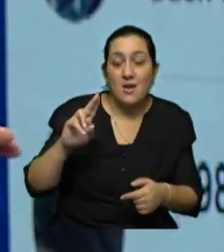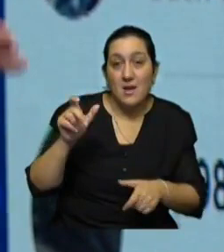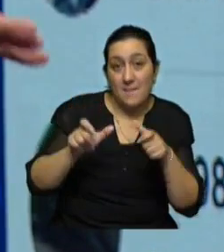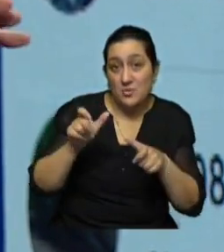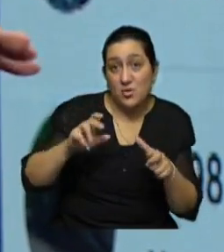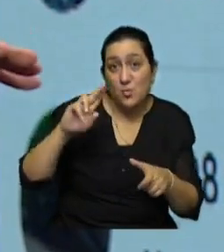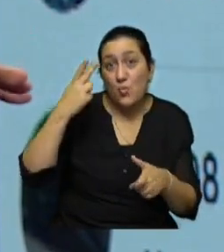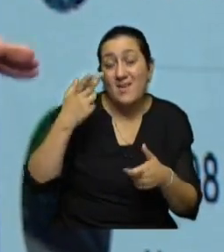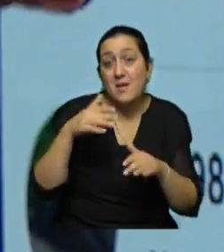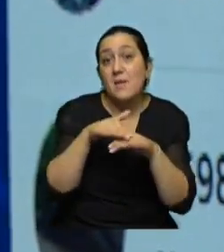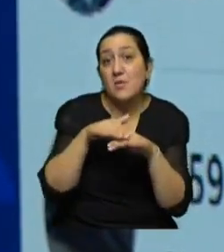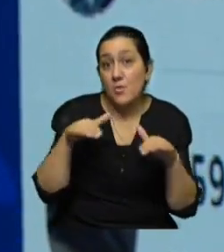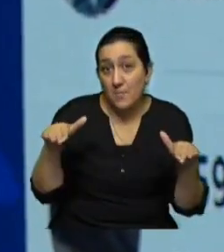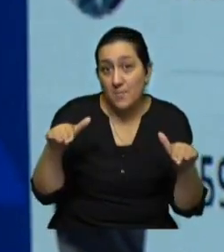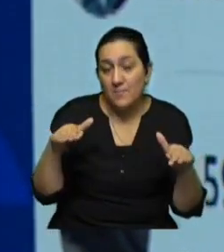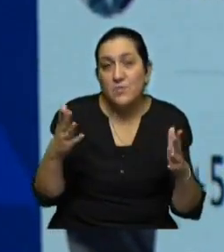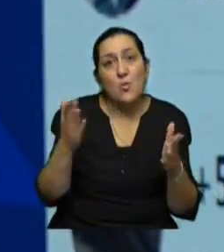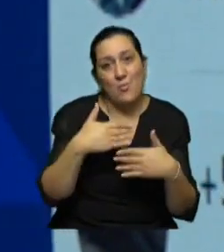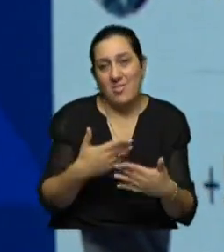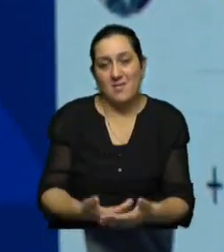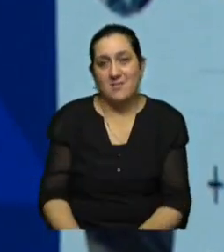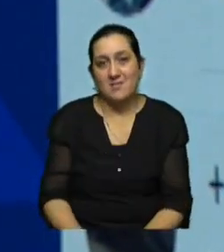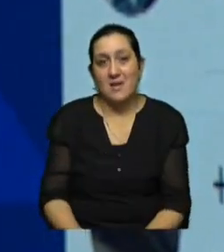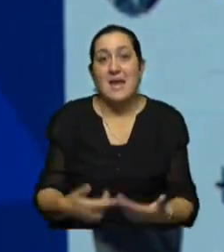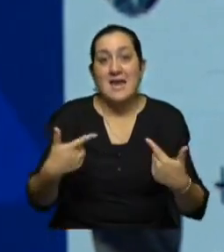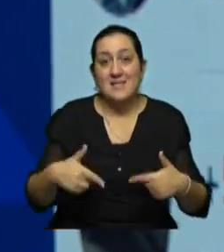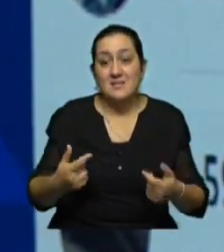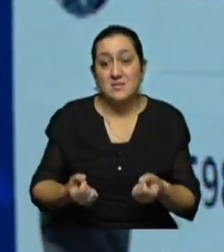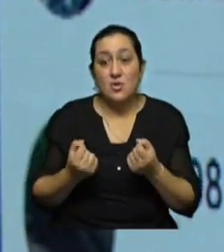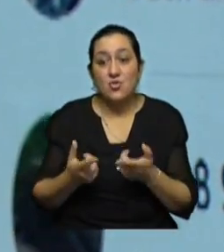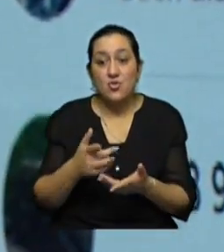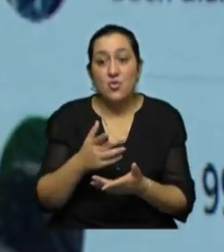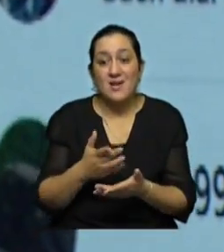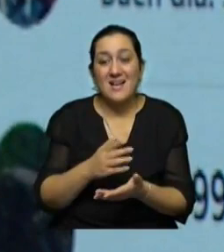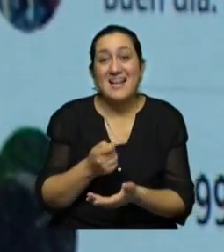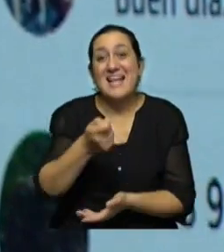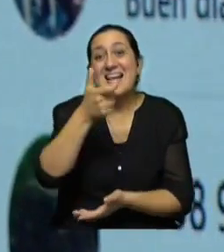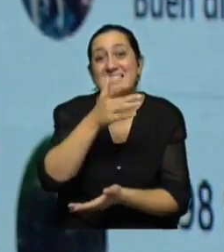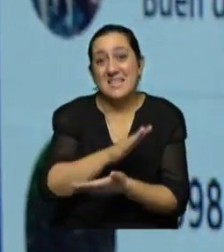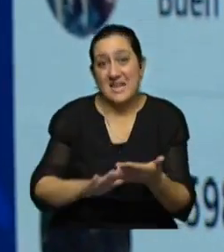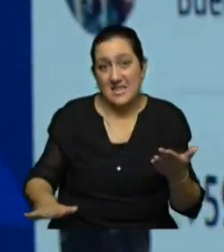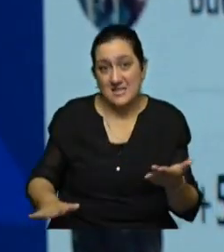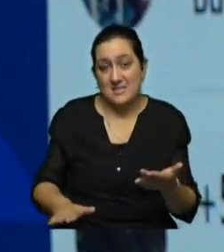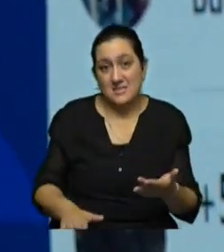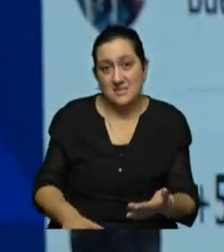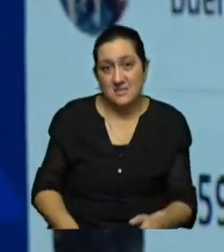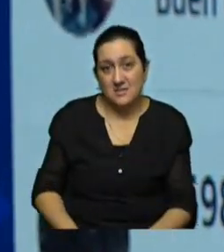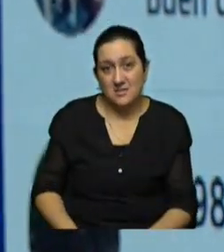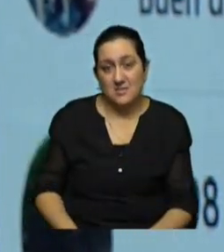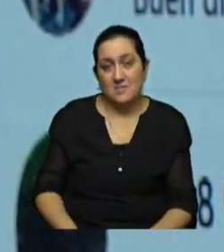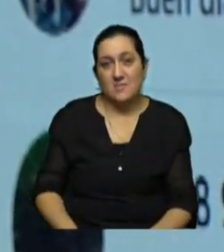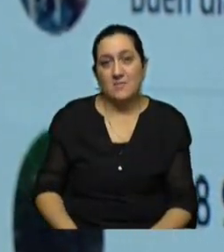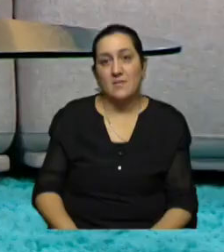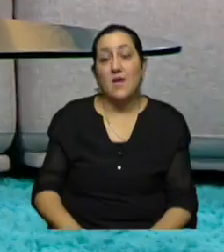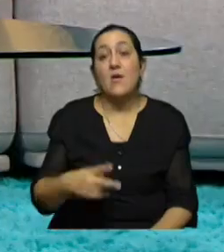medio, el uruguayo pobre, no puede hacerlo. Y la intendencia se lo dio gratis o casi gratis. Se lo dio sin costo.